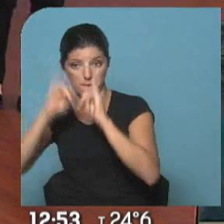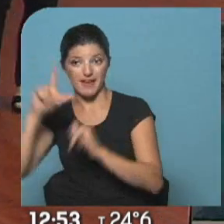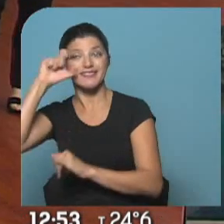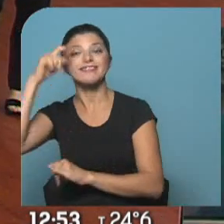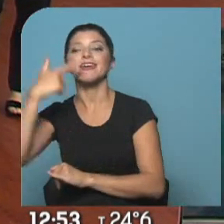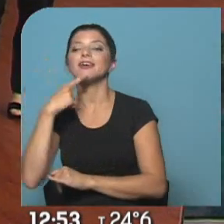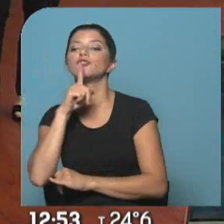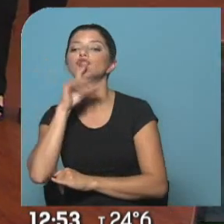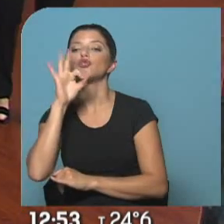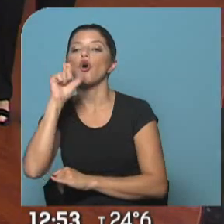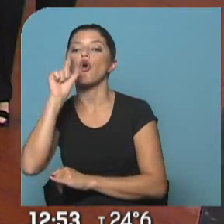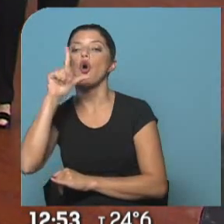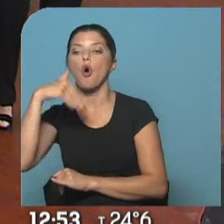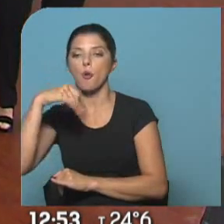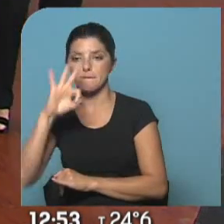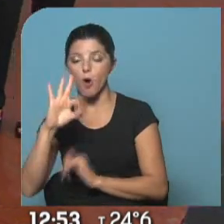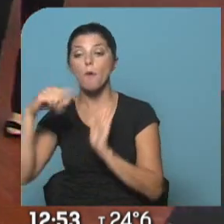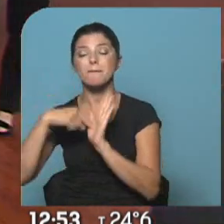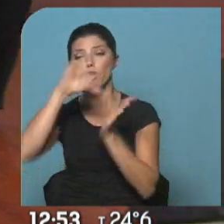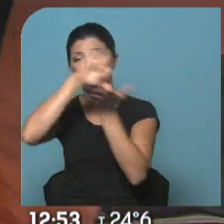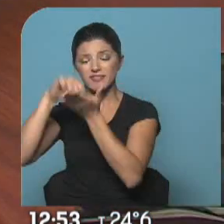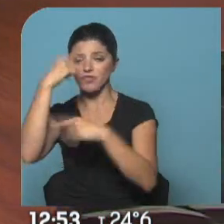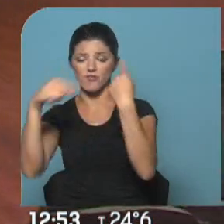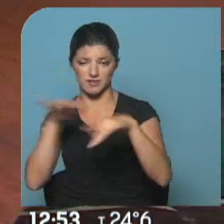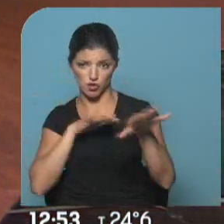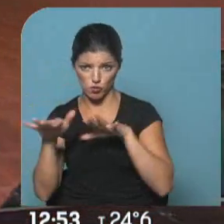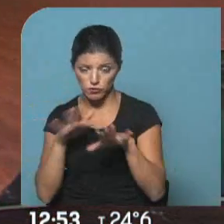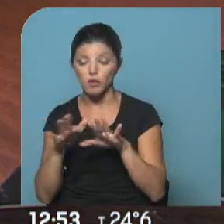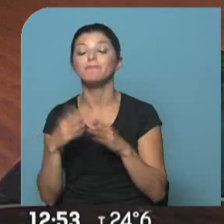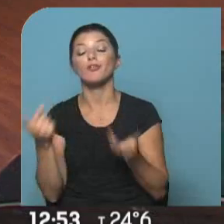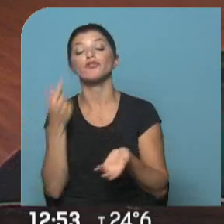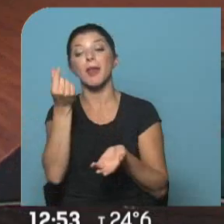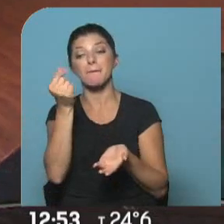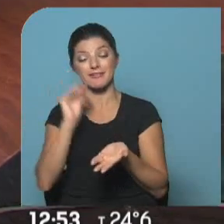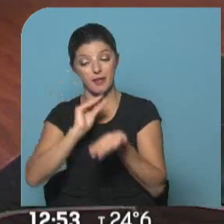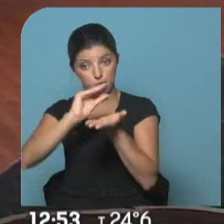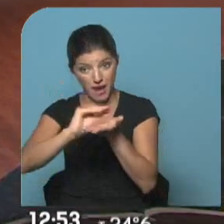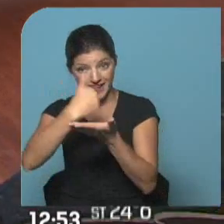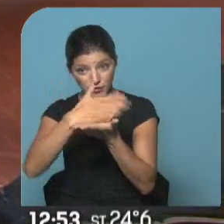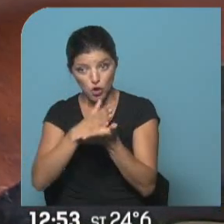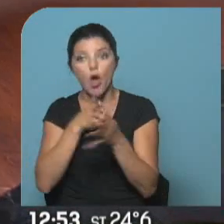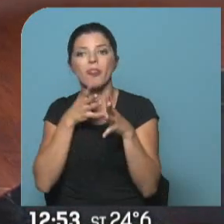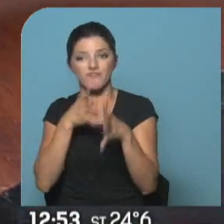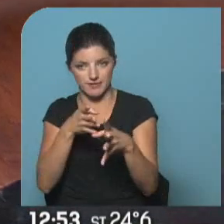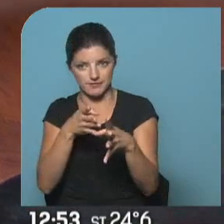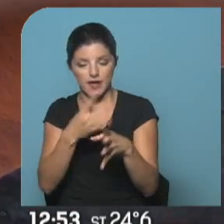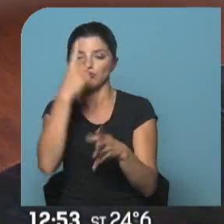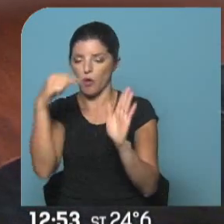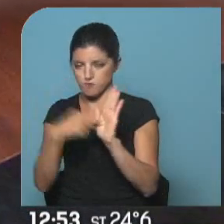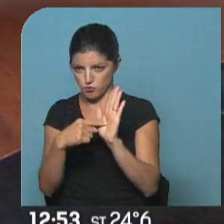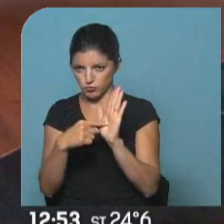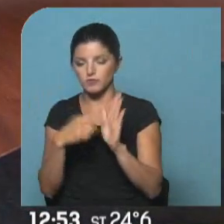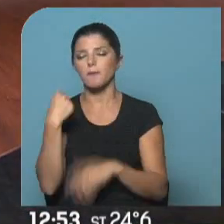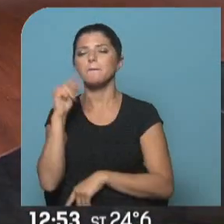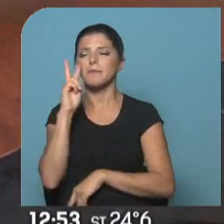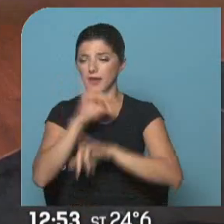región manejan diferentes hipótesis de conflicto y, por lo tanto, el gasto en defensa sigue siendo uno de los ejes de su gestión. Vemos un informe